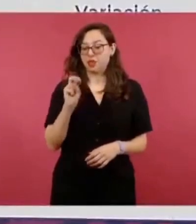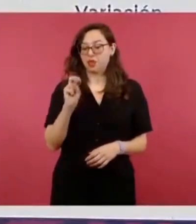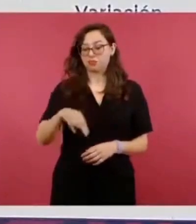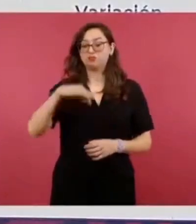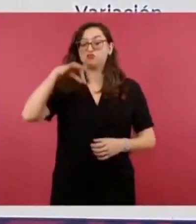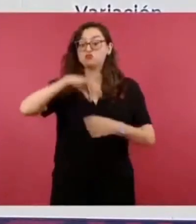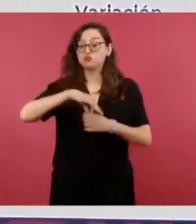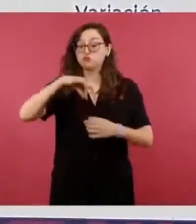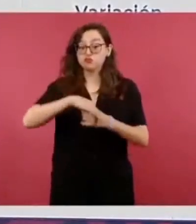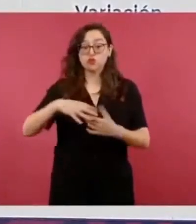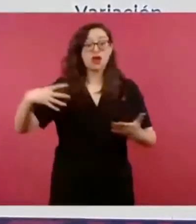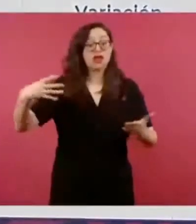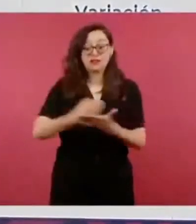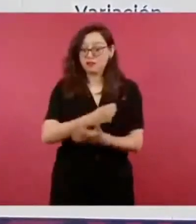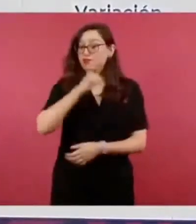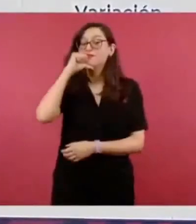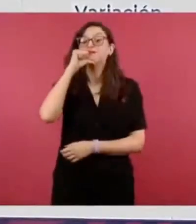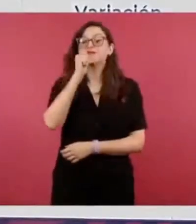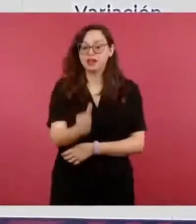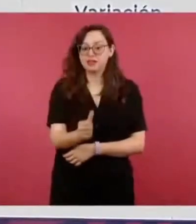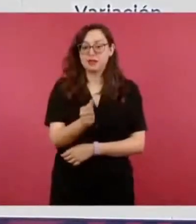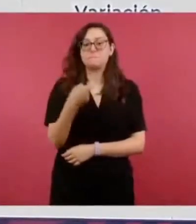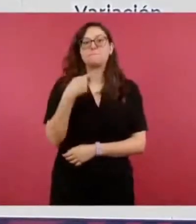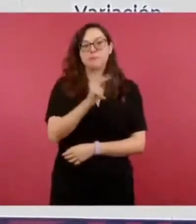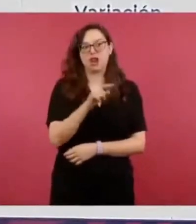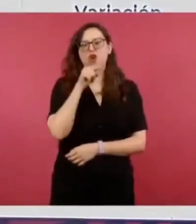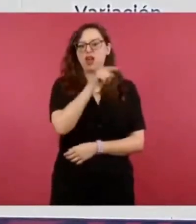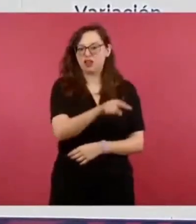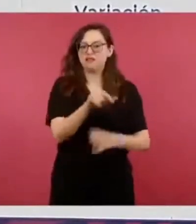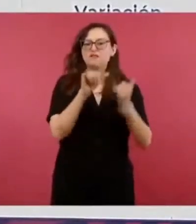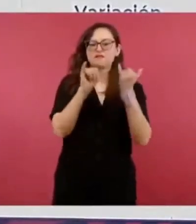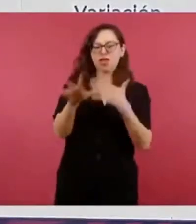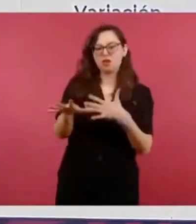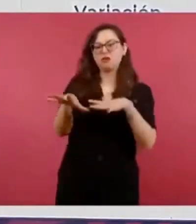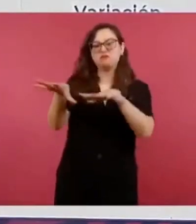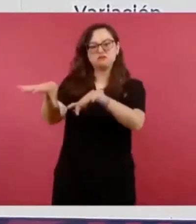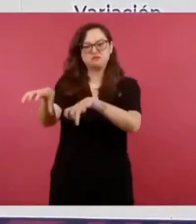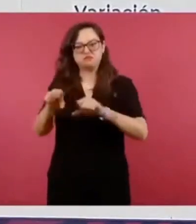Y no había prácticamente muchos homicidios.